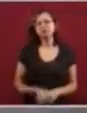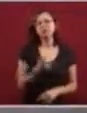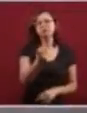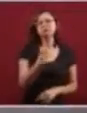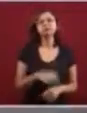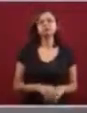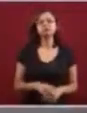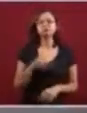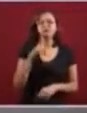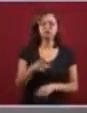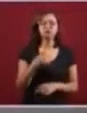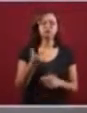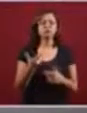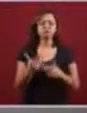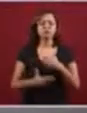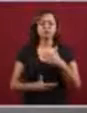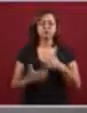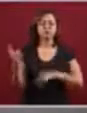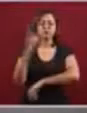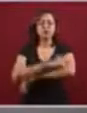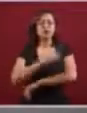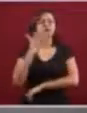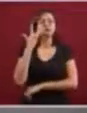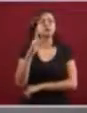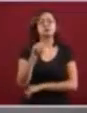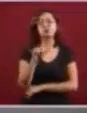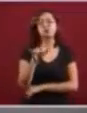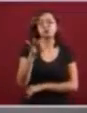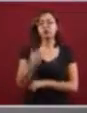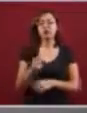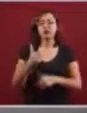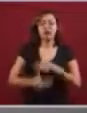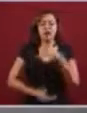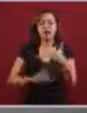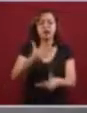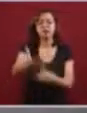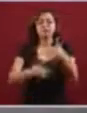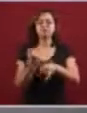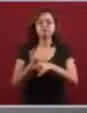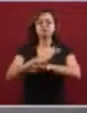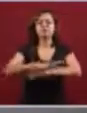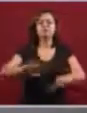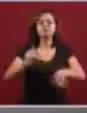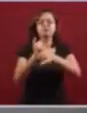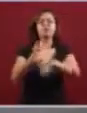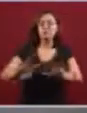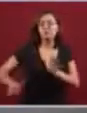tener un informe sobre el avance de las obras de Santa Lucía? Digo, es un proyecto que